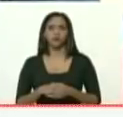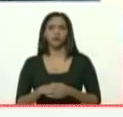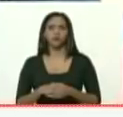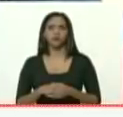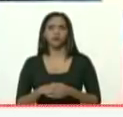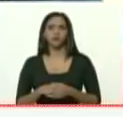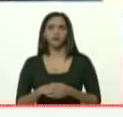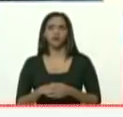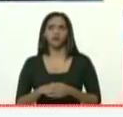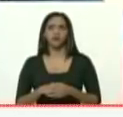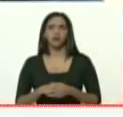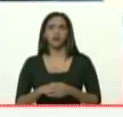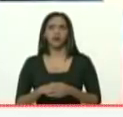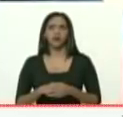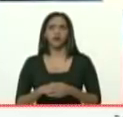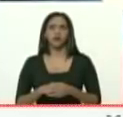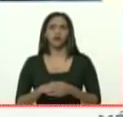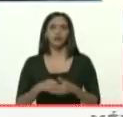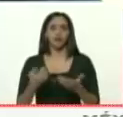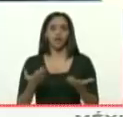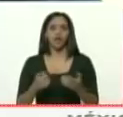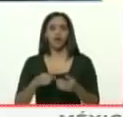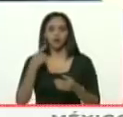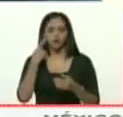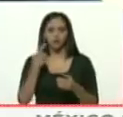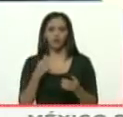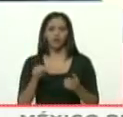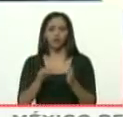lugar donde se localizó su cuerpo,